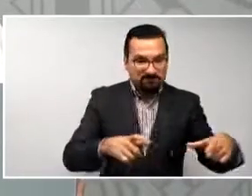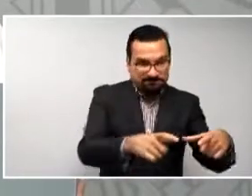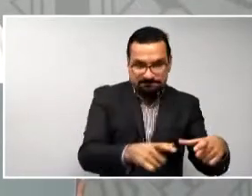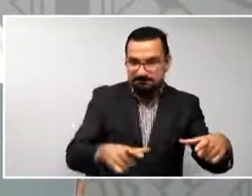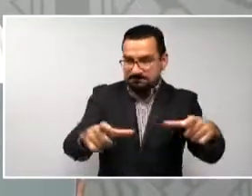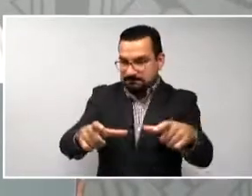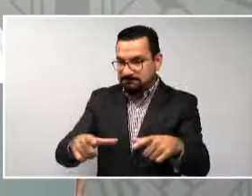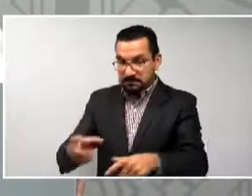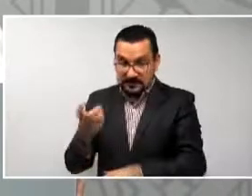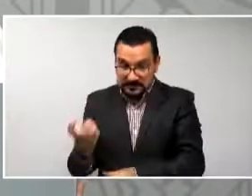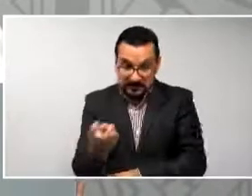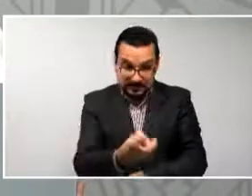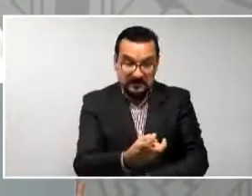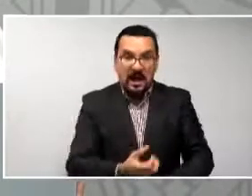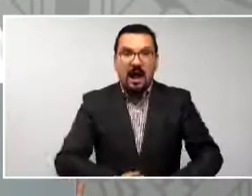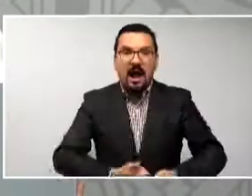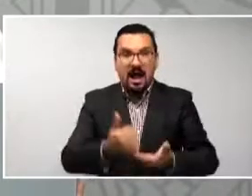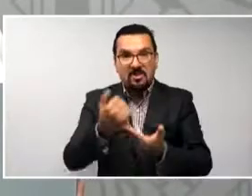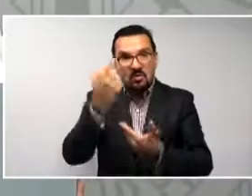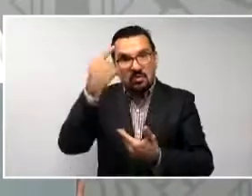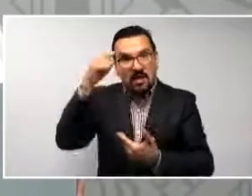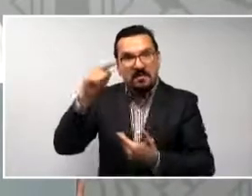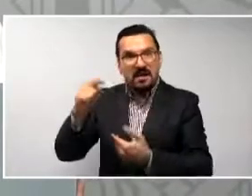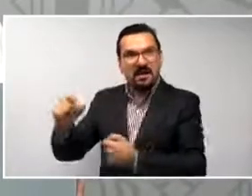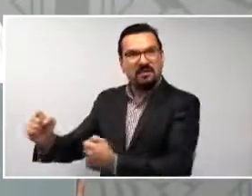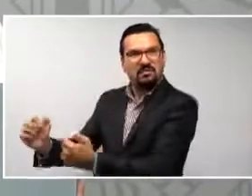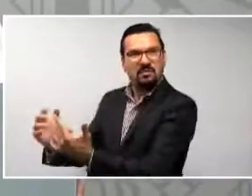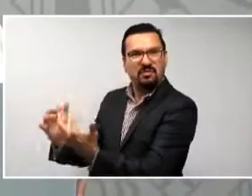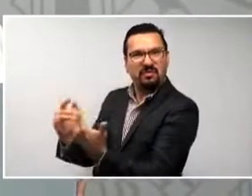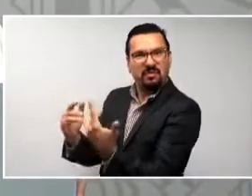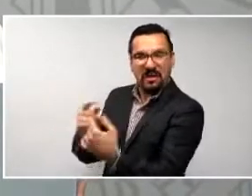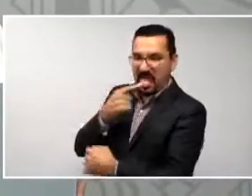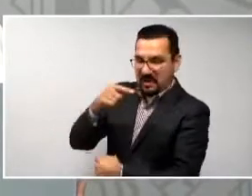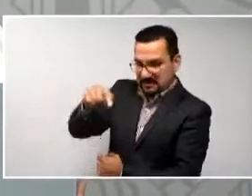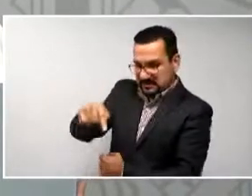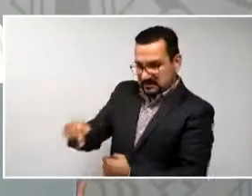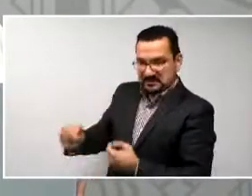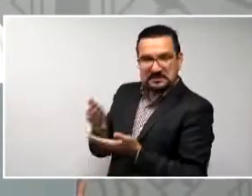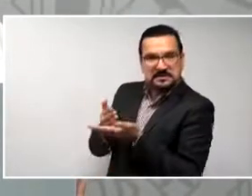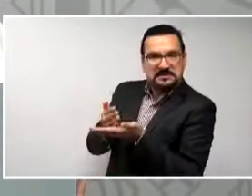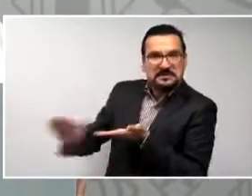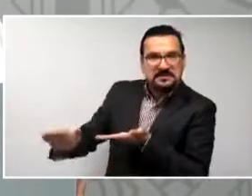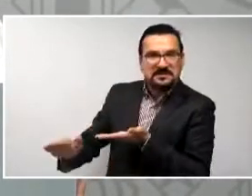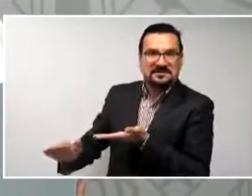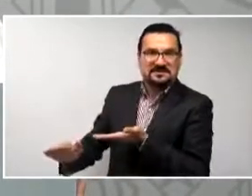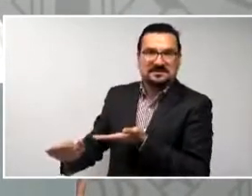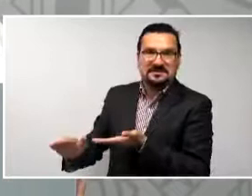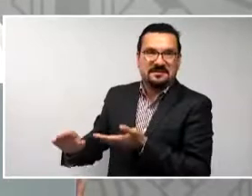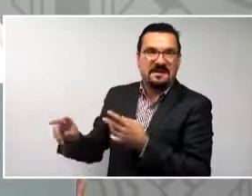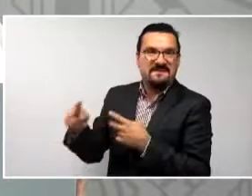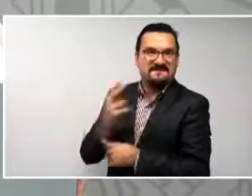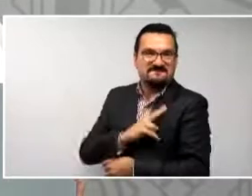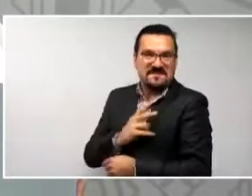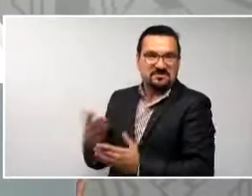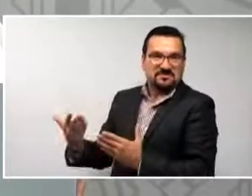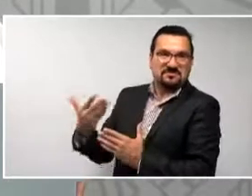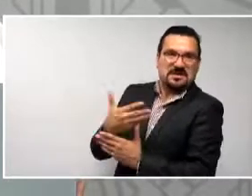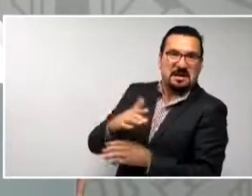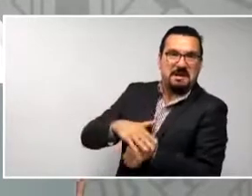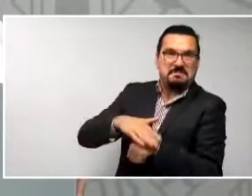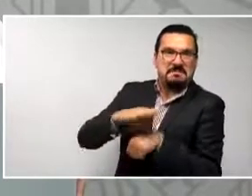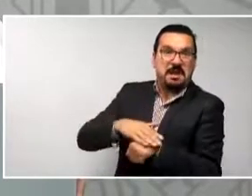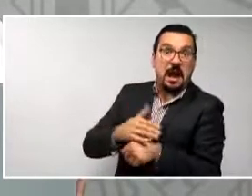permitido cortarle el paso a la enfermedad frenarla justo antes de que se convierta